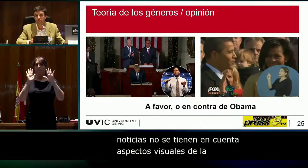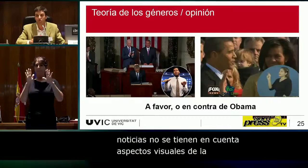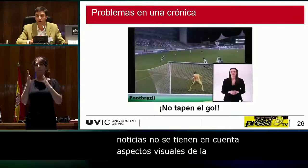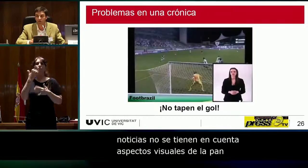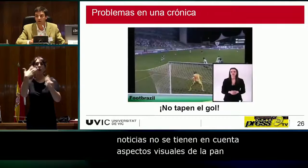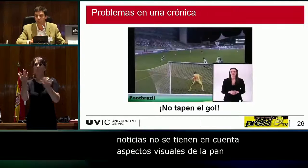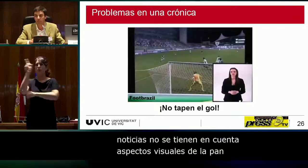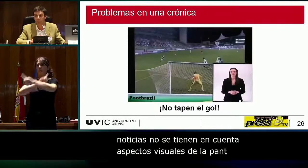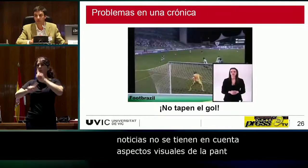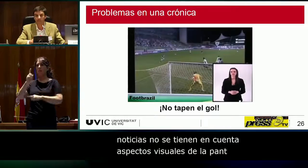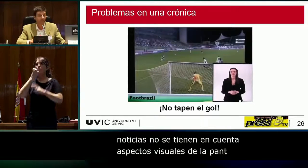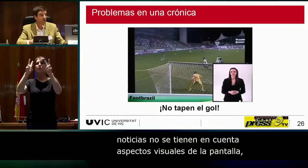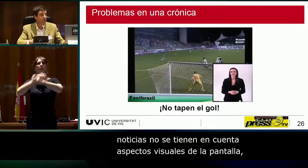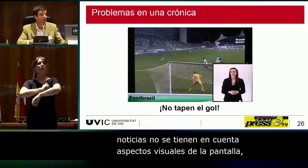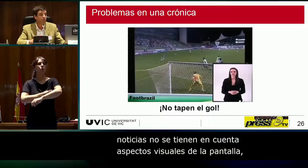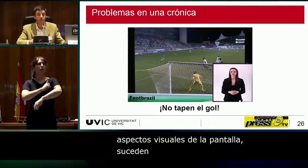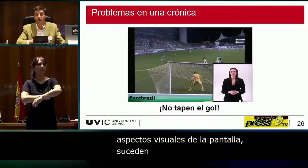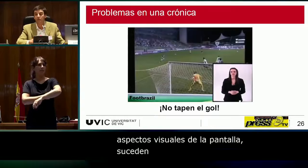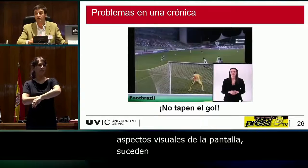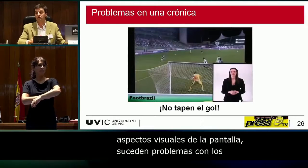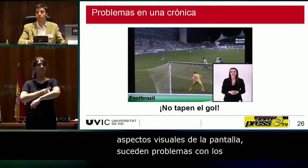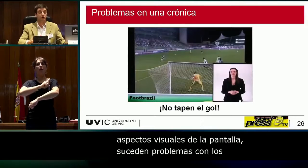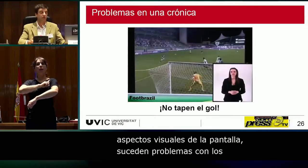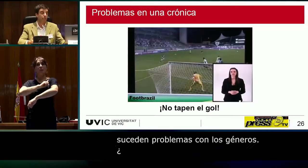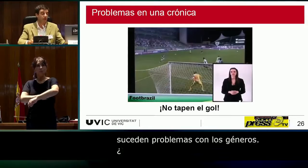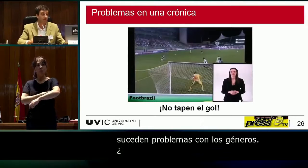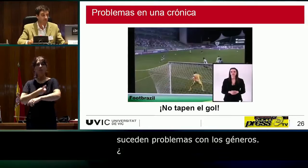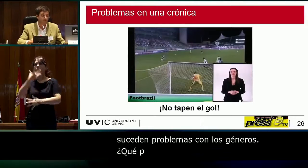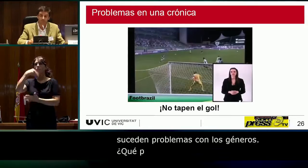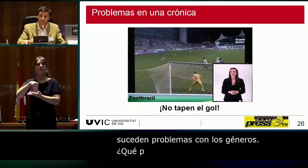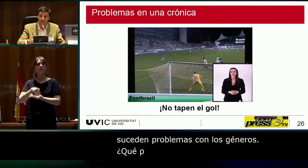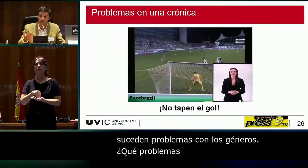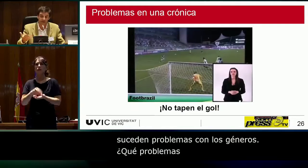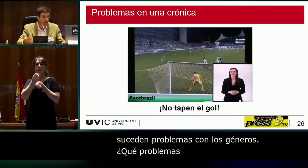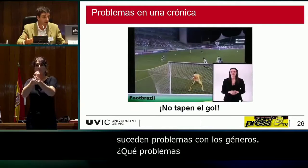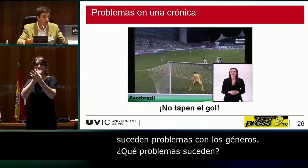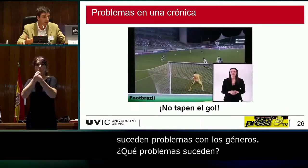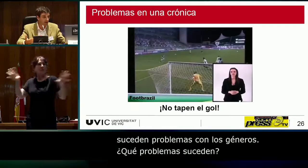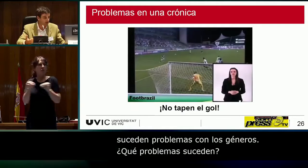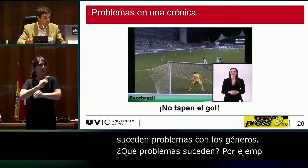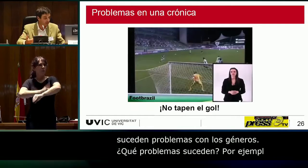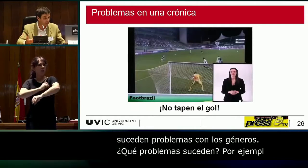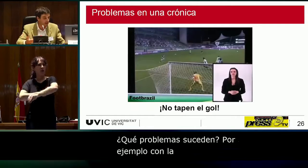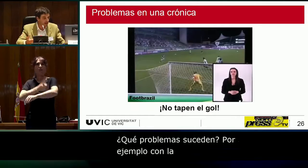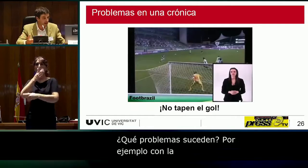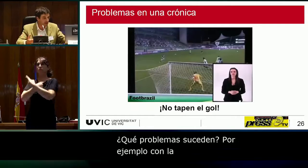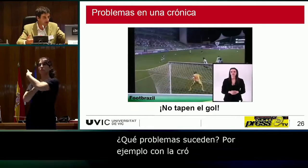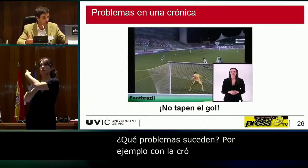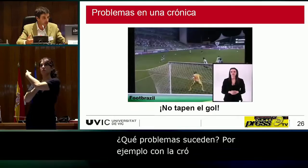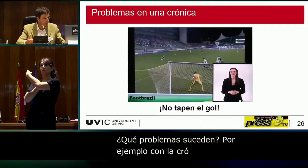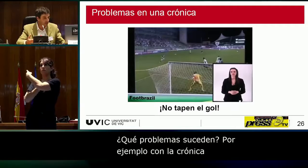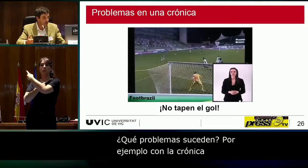Por ejemplo, con la crónica deportiva. La crónica deportiva a veces no funciona porque, claro, como ven aquí, el intérprete